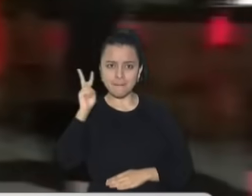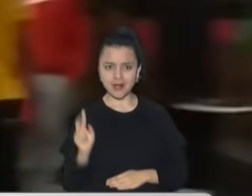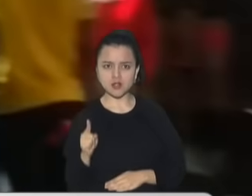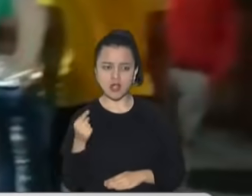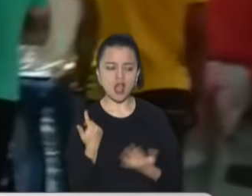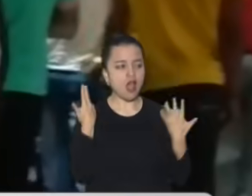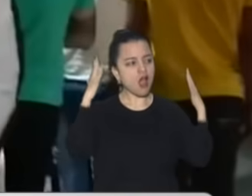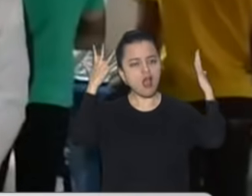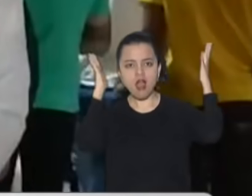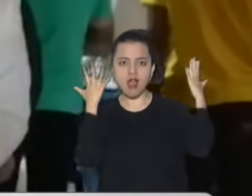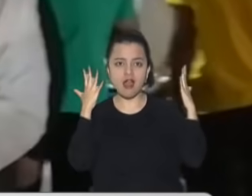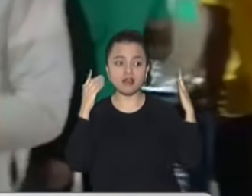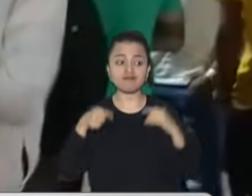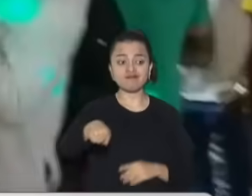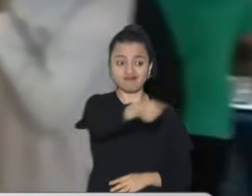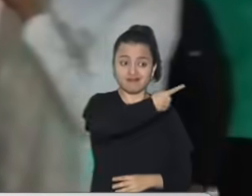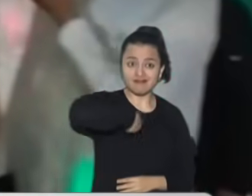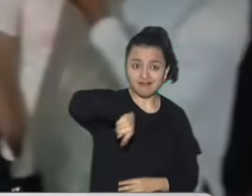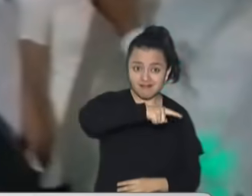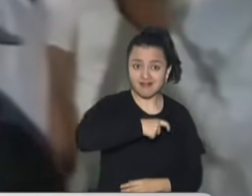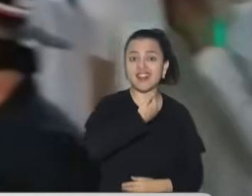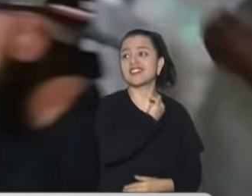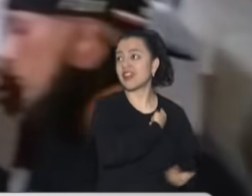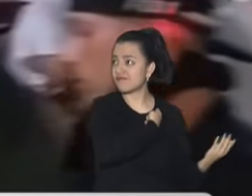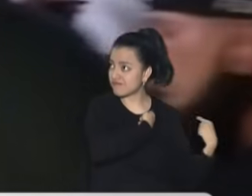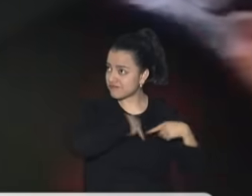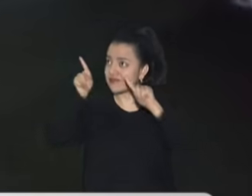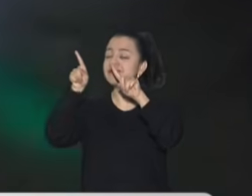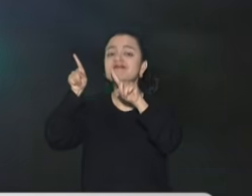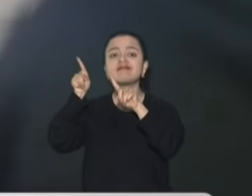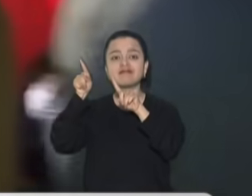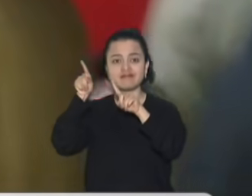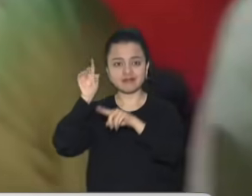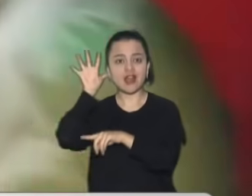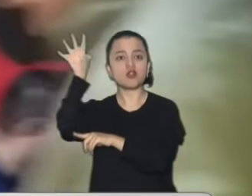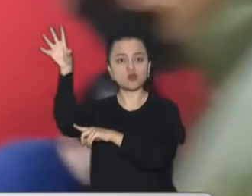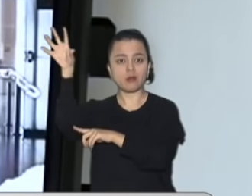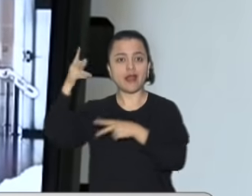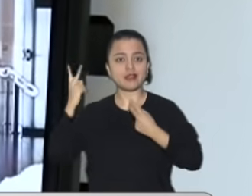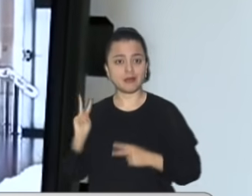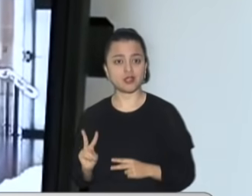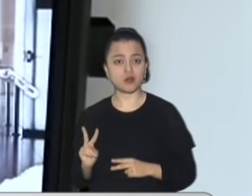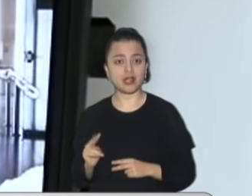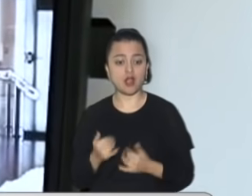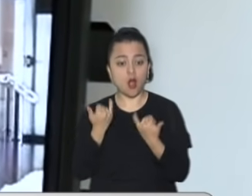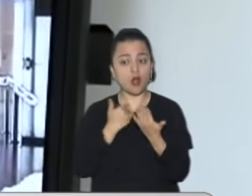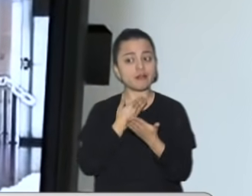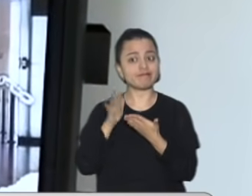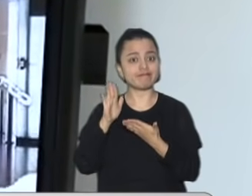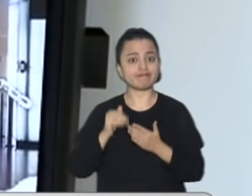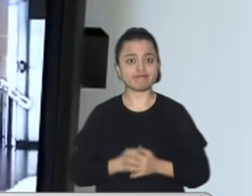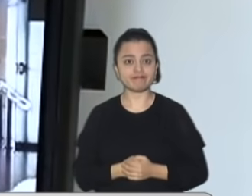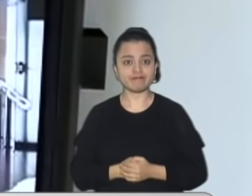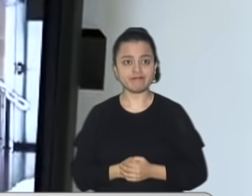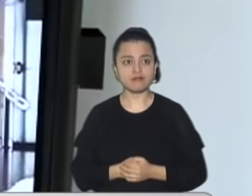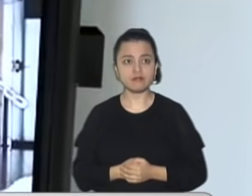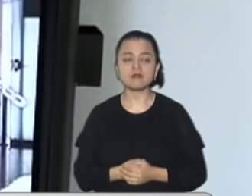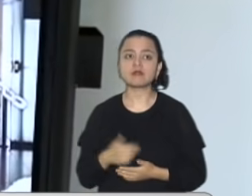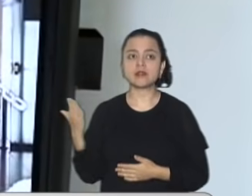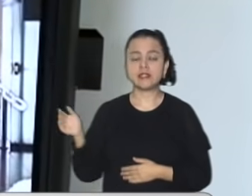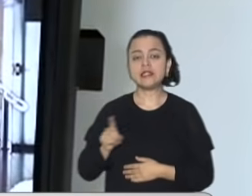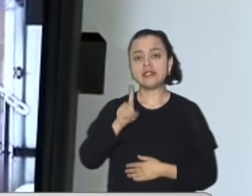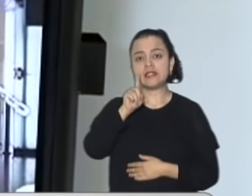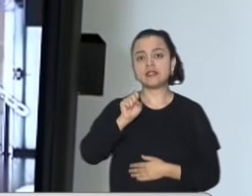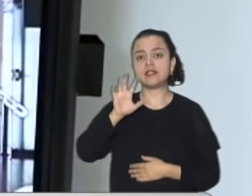Migración Colombia que todas estas personas serían expulsadas del país el día de hoy. Al caso de los